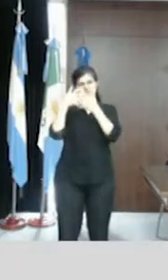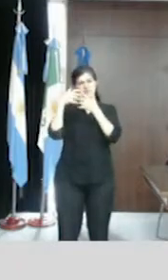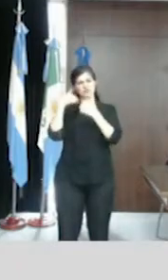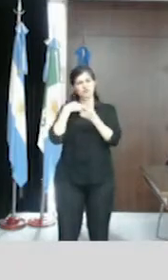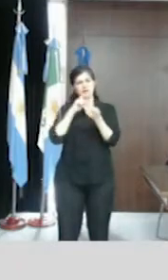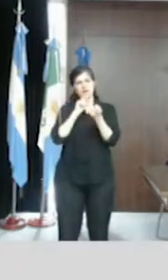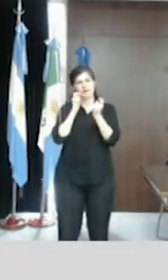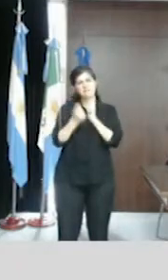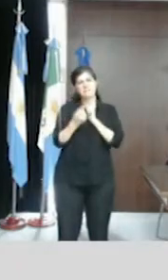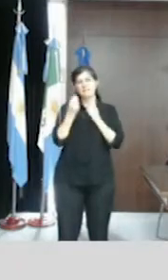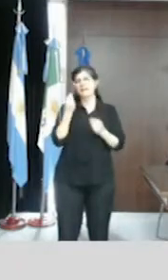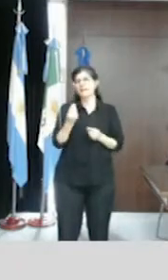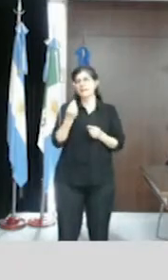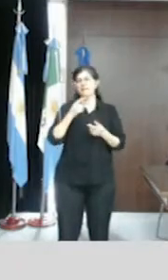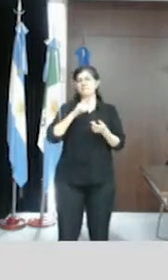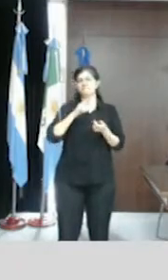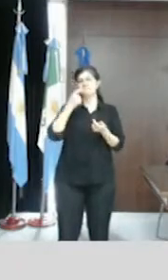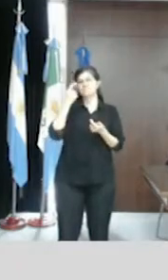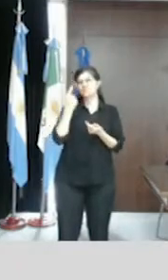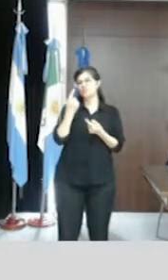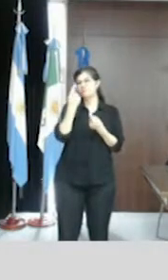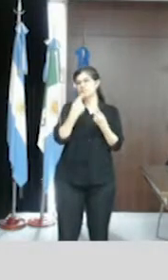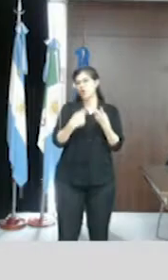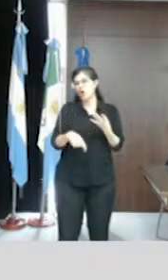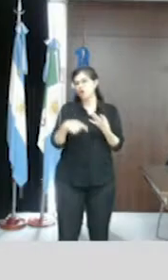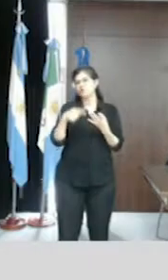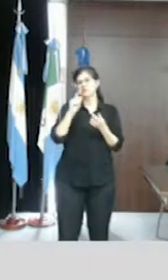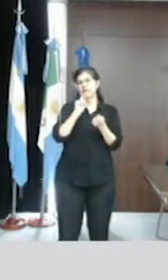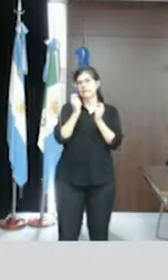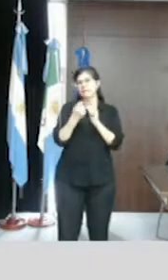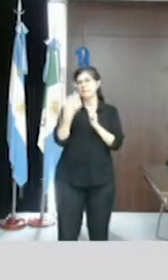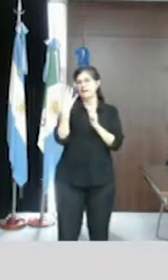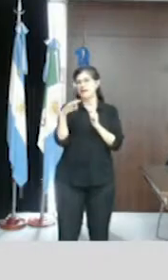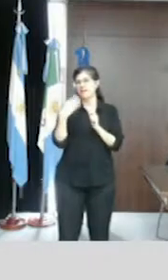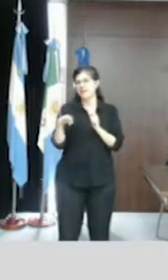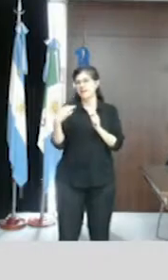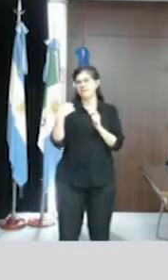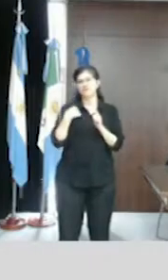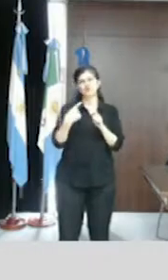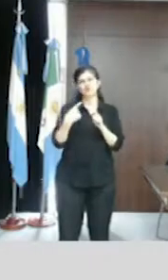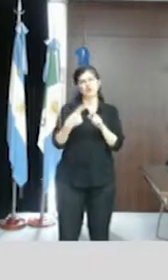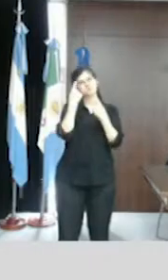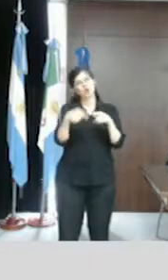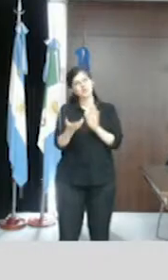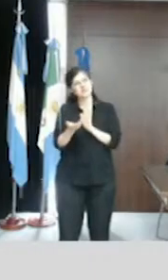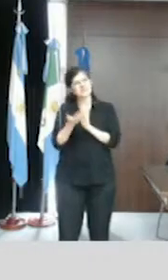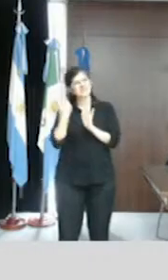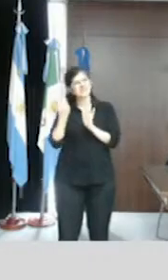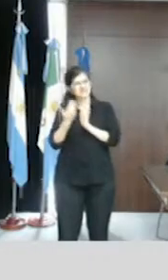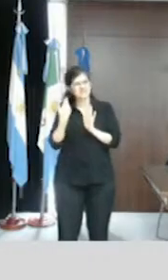cambiar, qué debo cambiar, qué peso tengo que liberar de esta mochila que la llevo y la voy a llevar